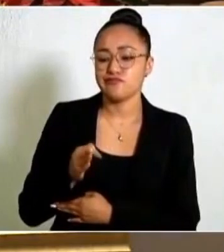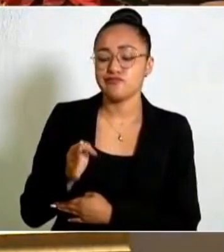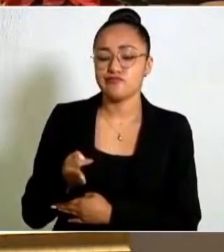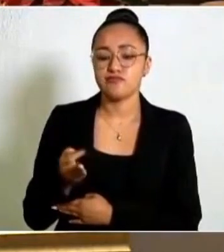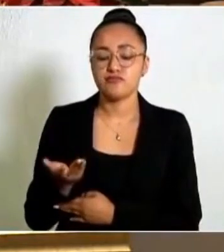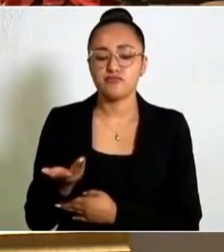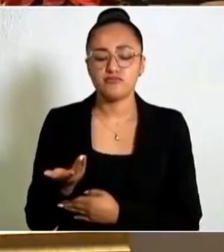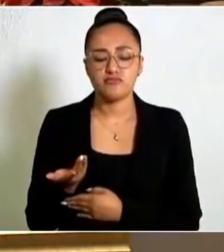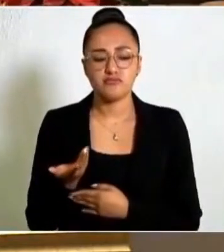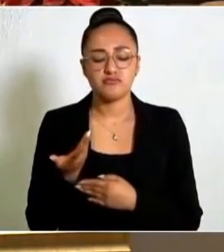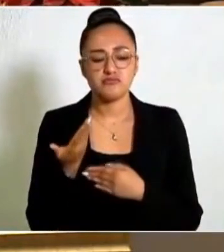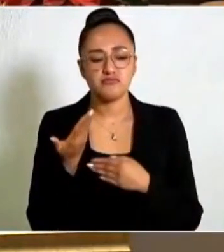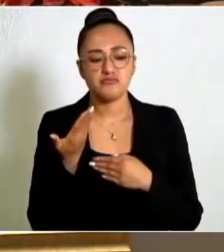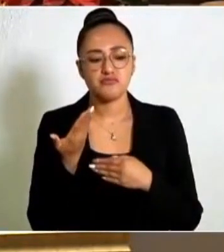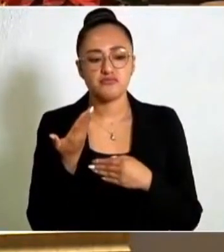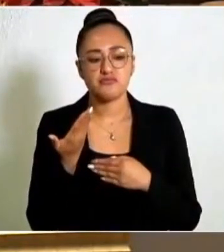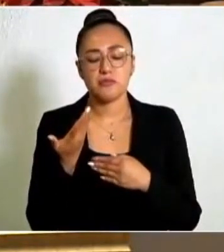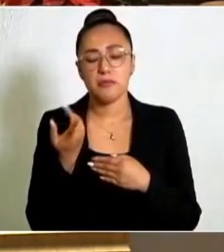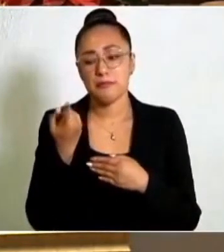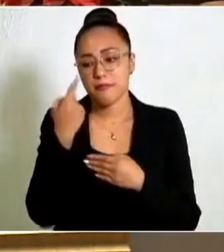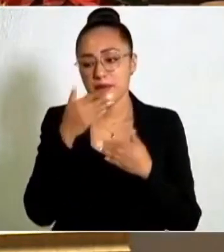sobre la reapertura